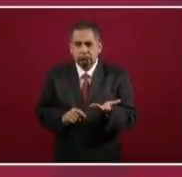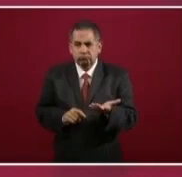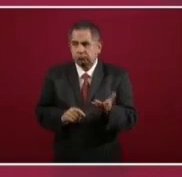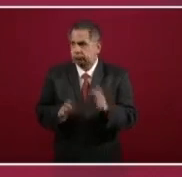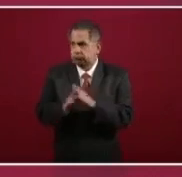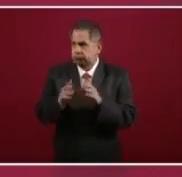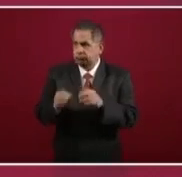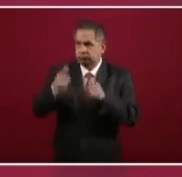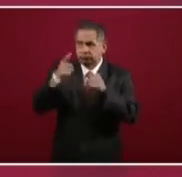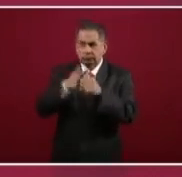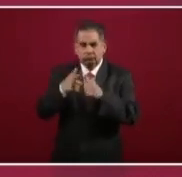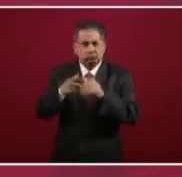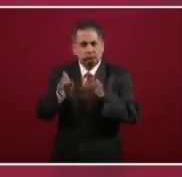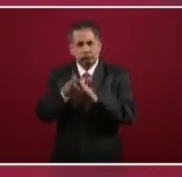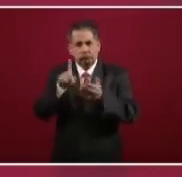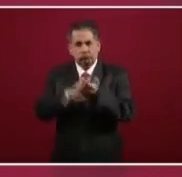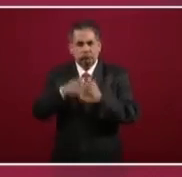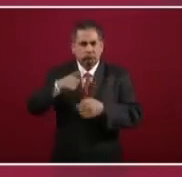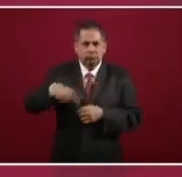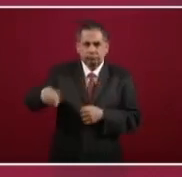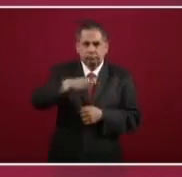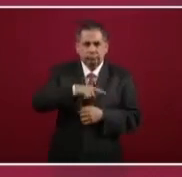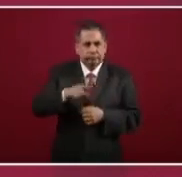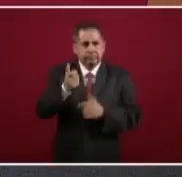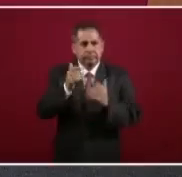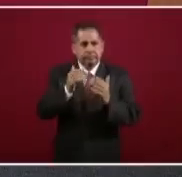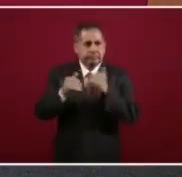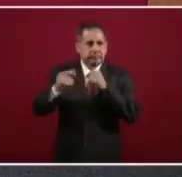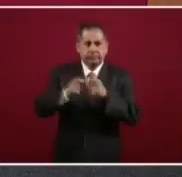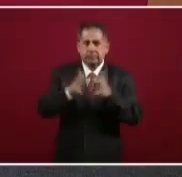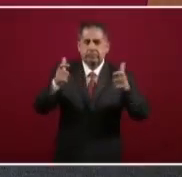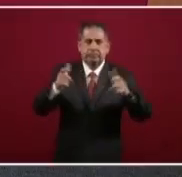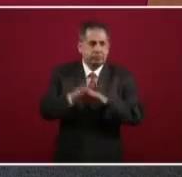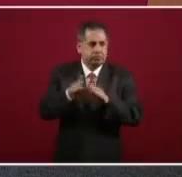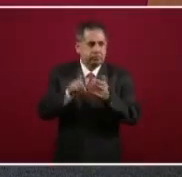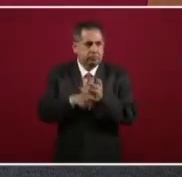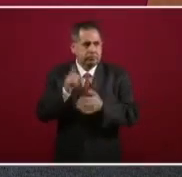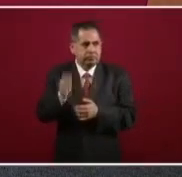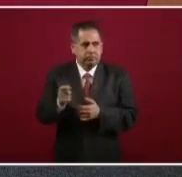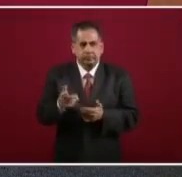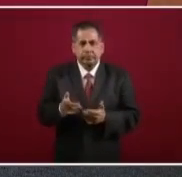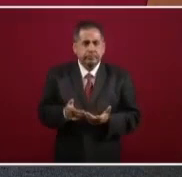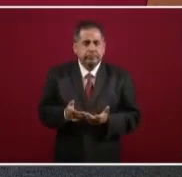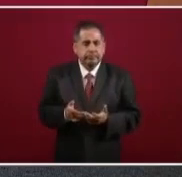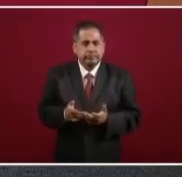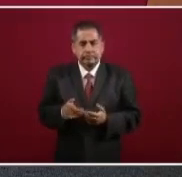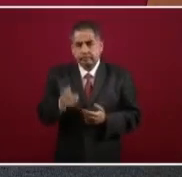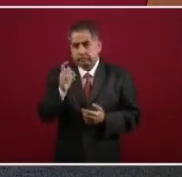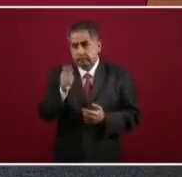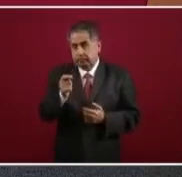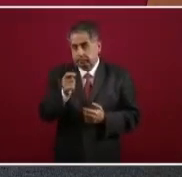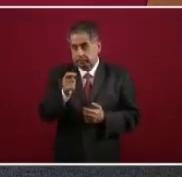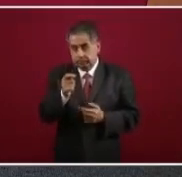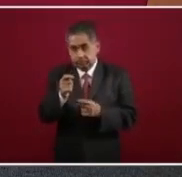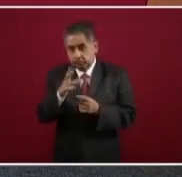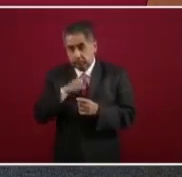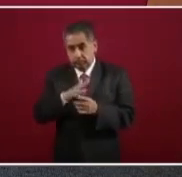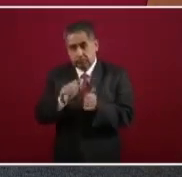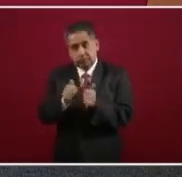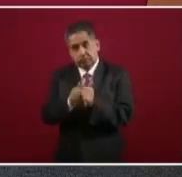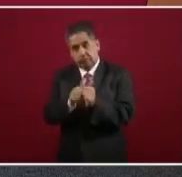primero incluso en el caso del crecimiento de que no hay técnicamente